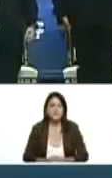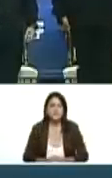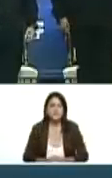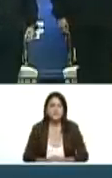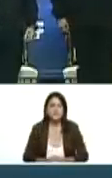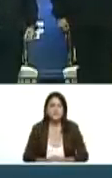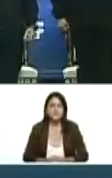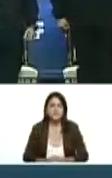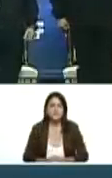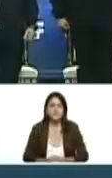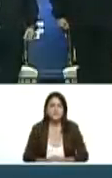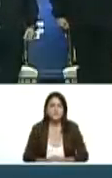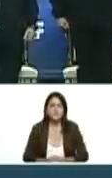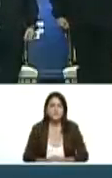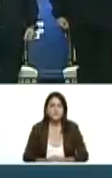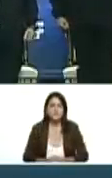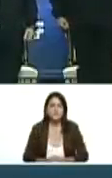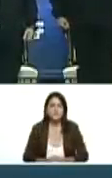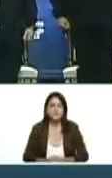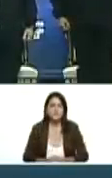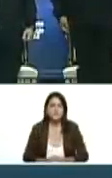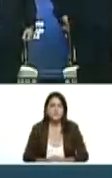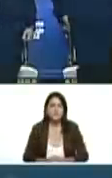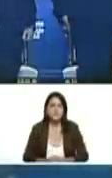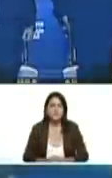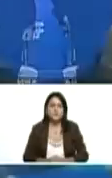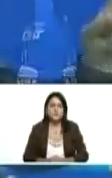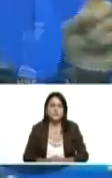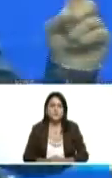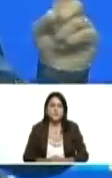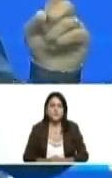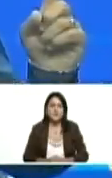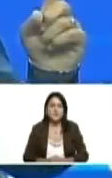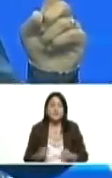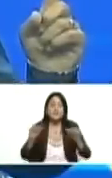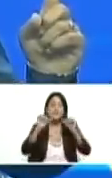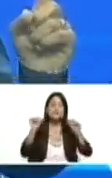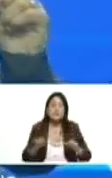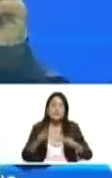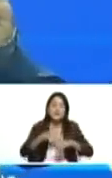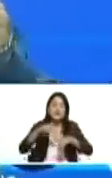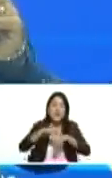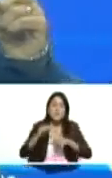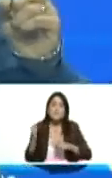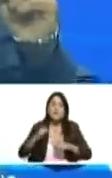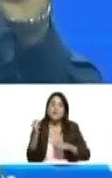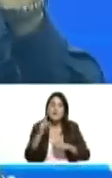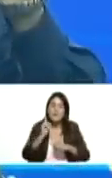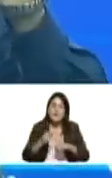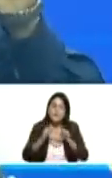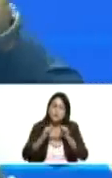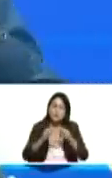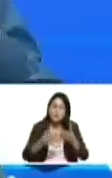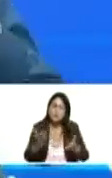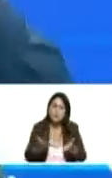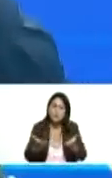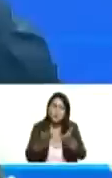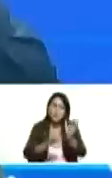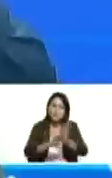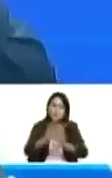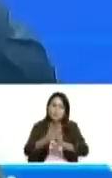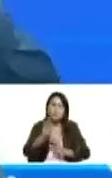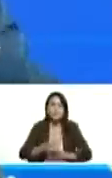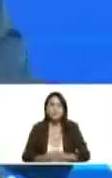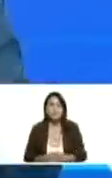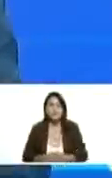Tenemos que fortalecer cada vez más todo el Sistema Nacional de Policía, la coordinación y el fortalecimiento de la